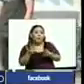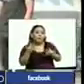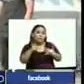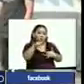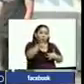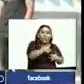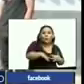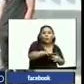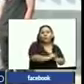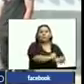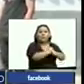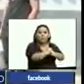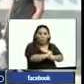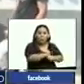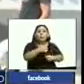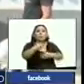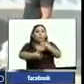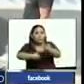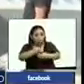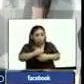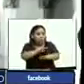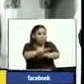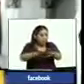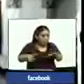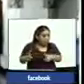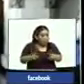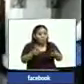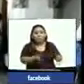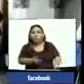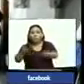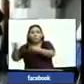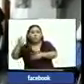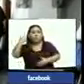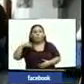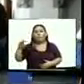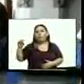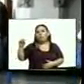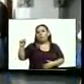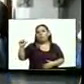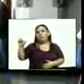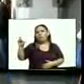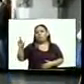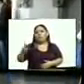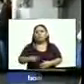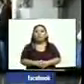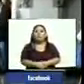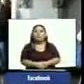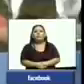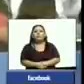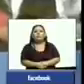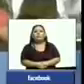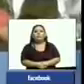en el país seguro mientras se procesa la documentación Oscar Ortiz Voz de América Tegucigalpa